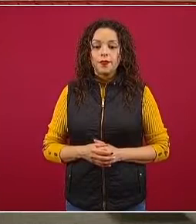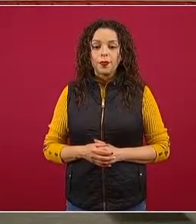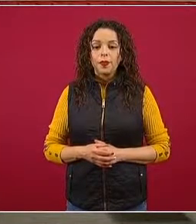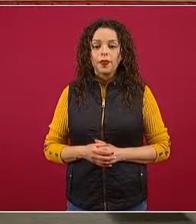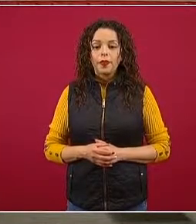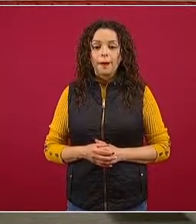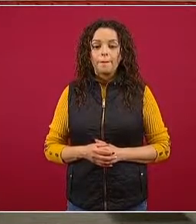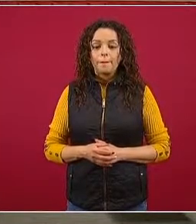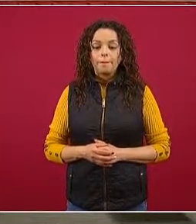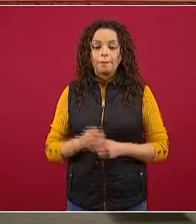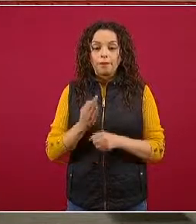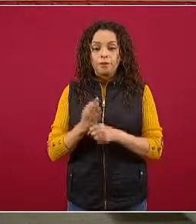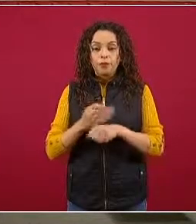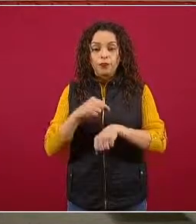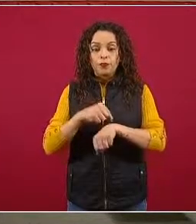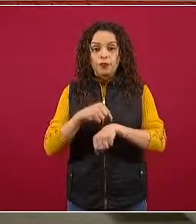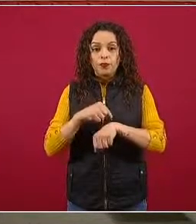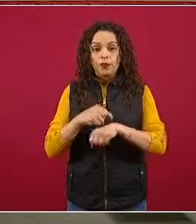Bien, son las